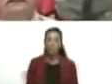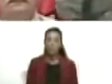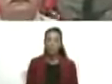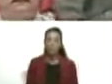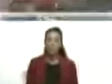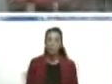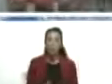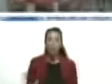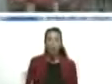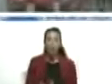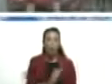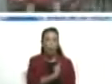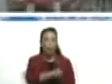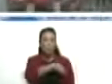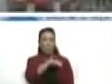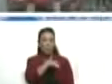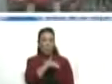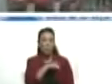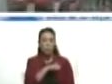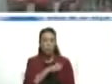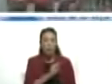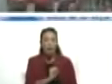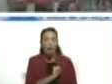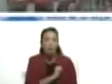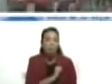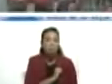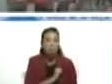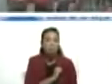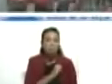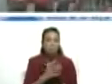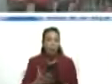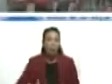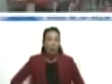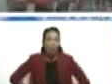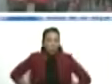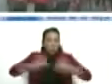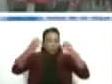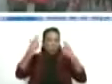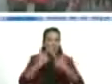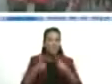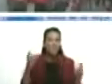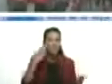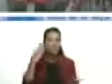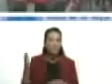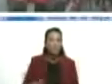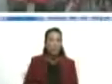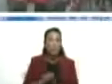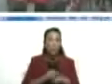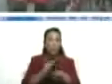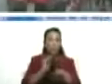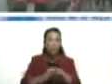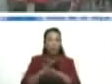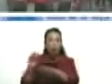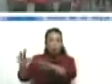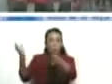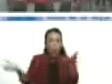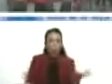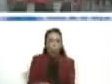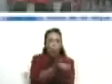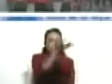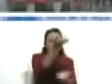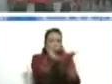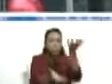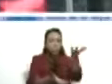libertad, oligarca temblar, viva la libertad, aviva la candela del